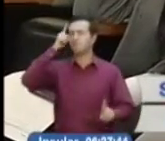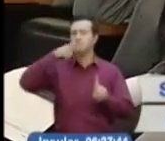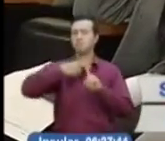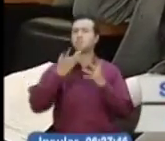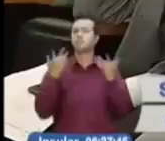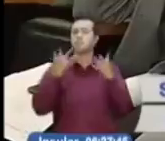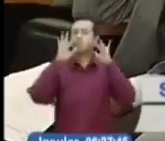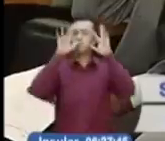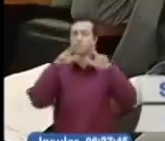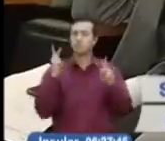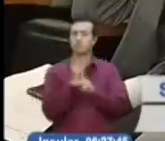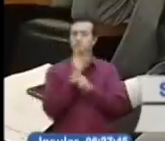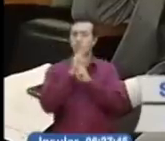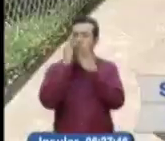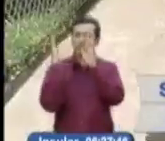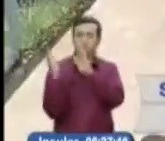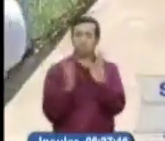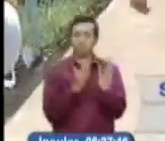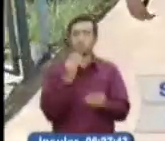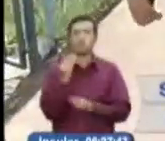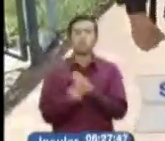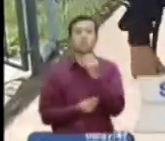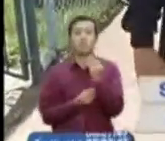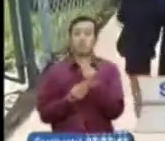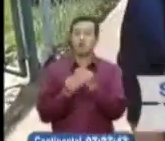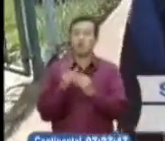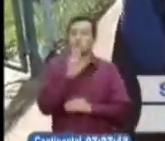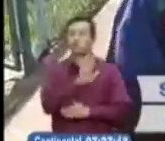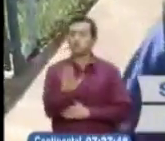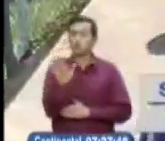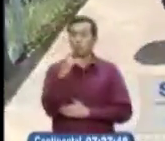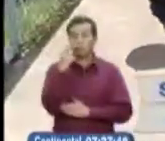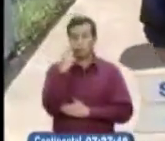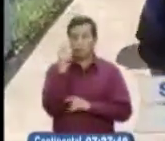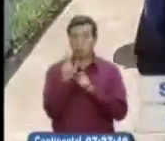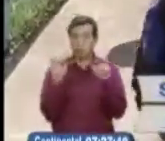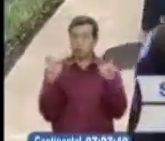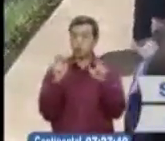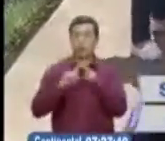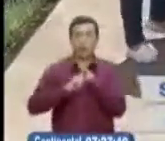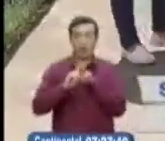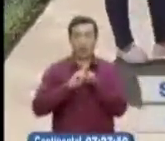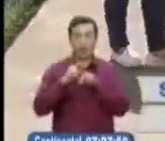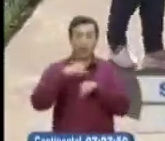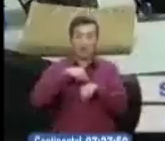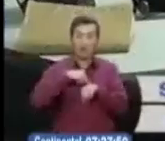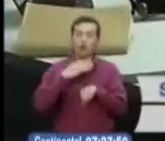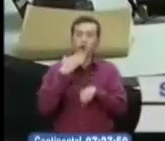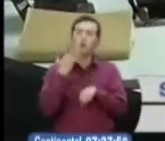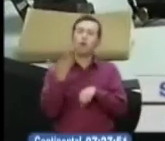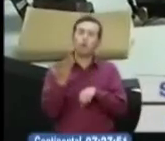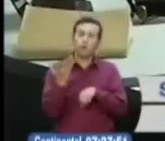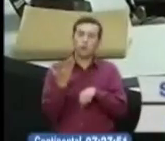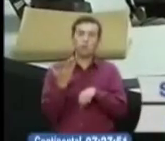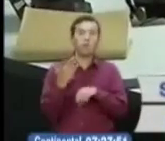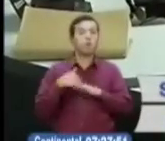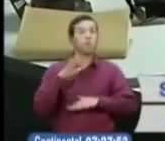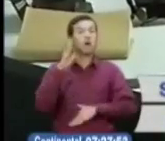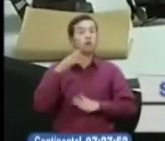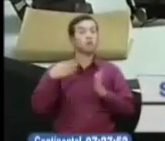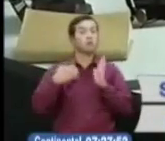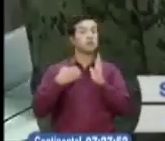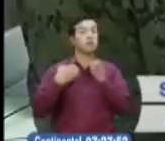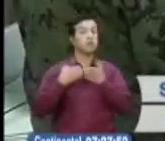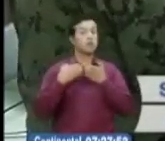para la Secretaría Nacional de Gestión de Riesgos es evaluar la capacidad de respuesta del país, sobre todo a nivel comunitario. Además de los equipos técnicos